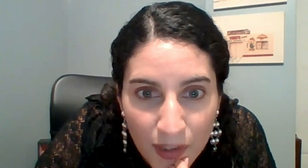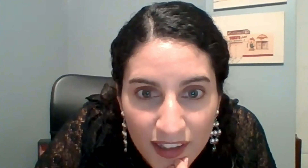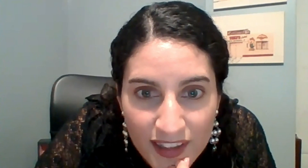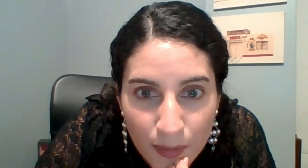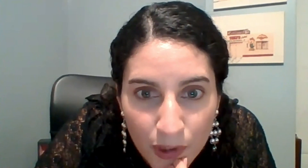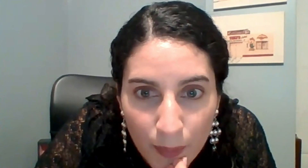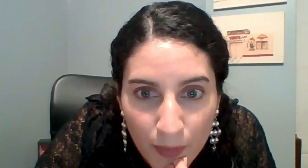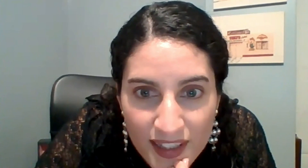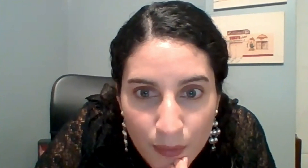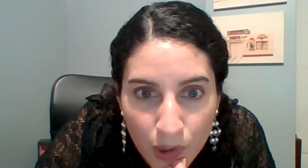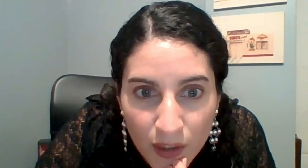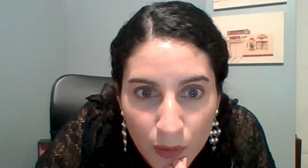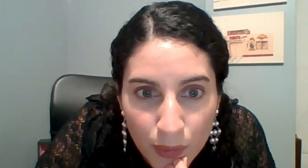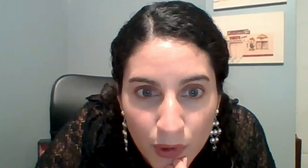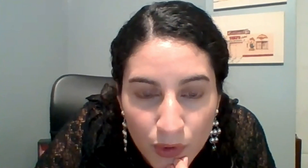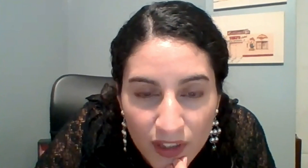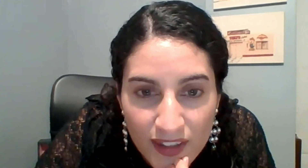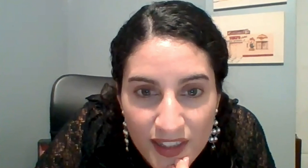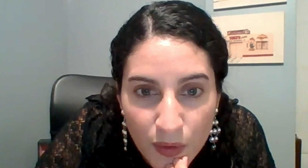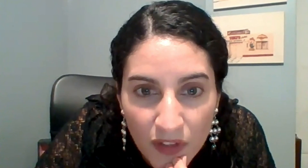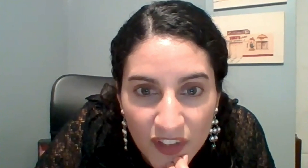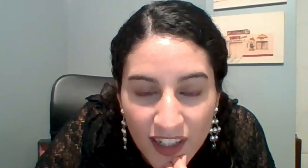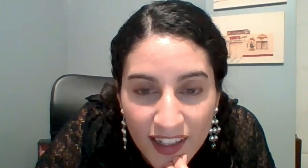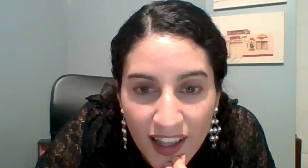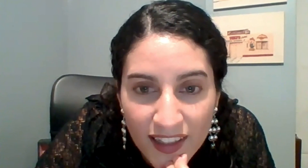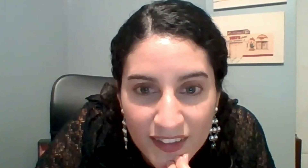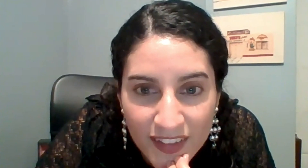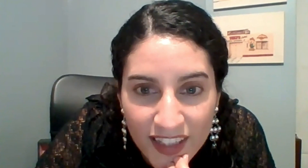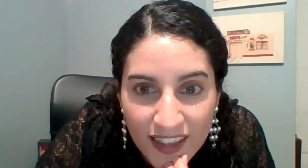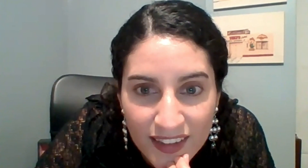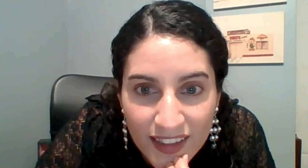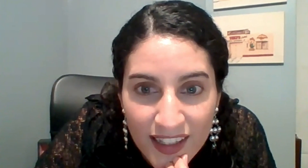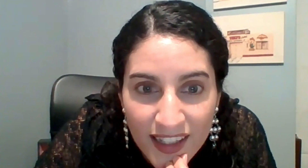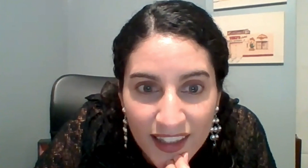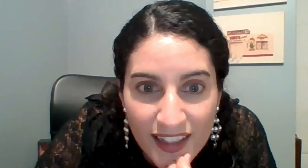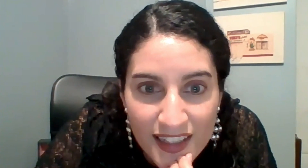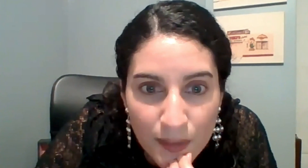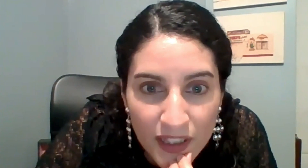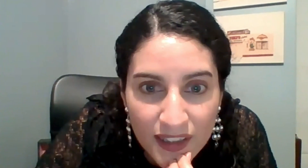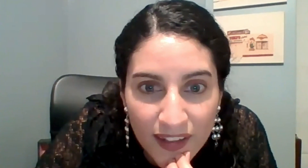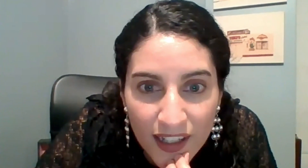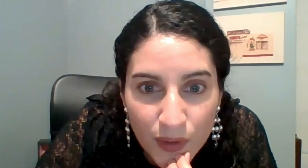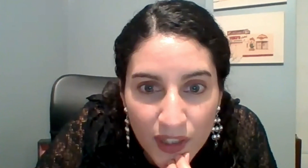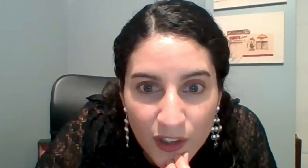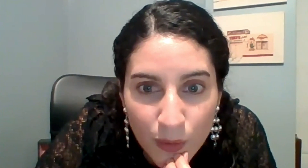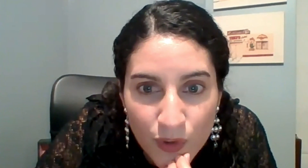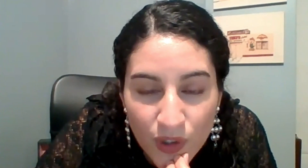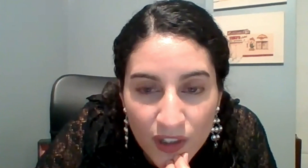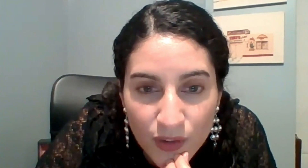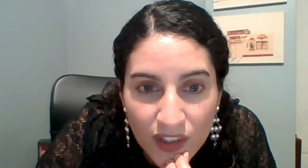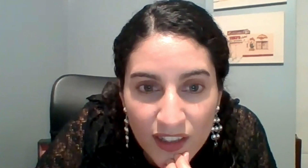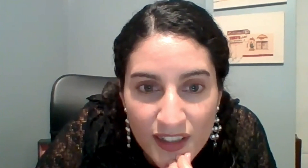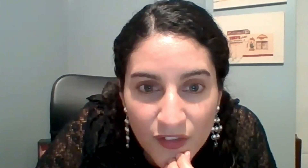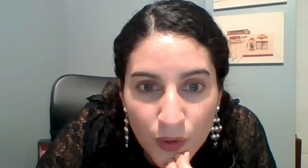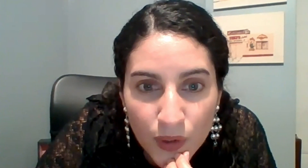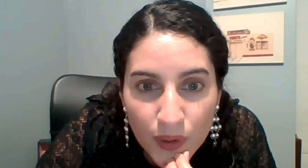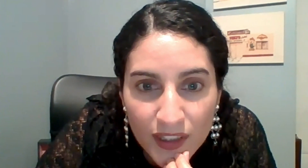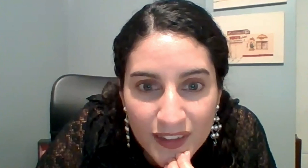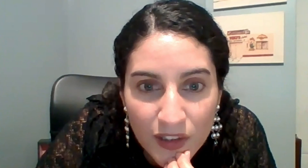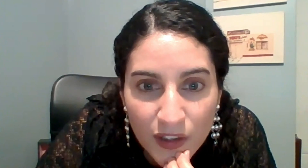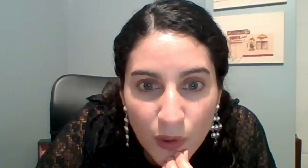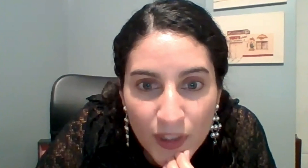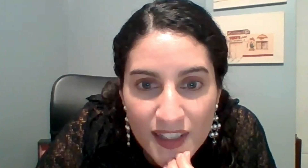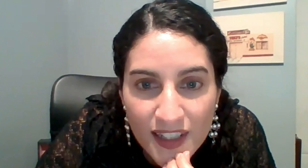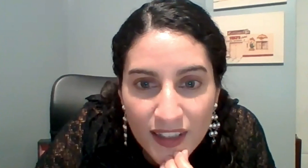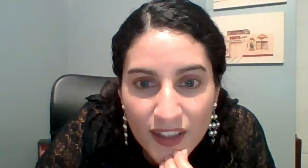que se plantean en este programa desembocan en un producto artístico al final de cada actividad. ¿Qué hacer para trabajar con aquellos museos que no tienen este enfoque